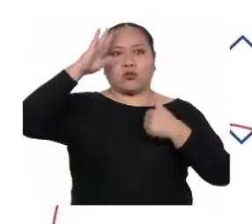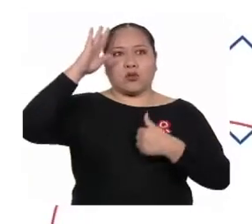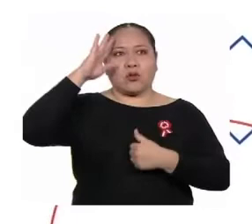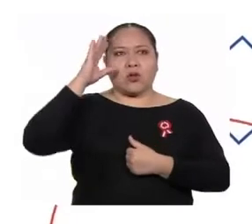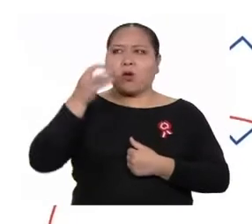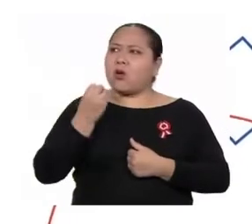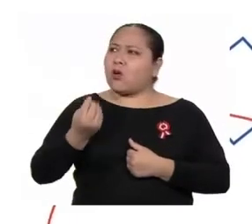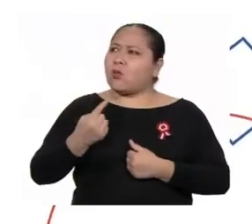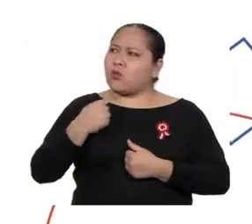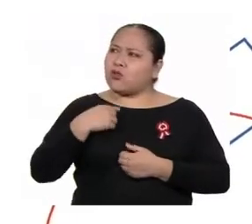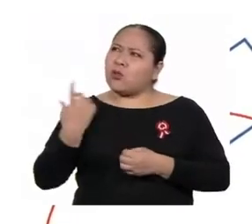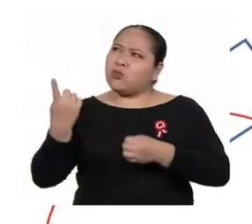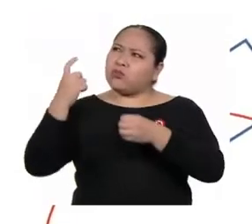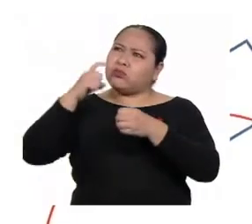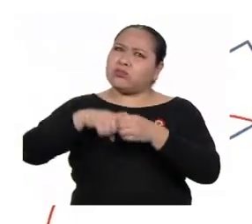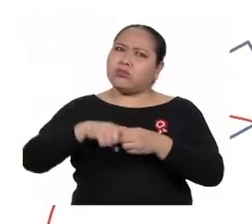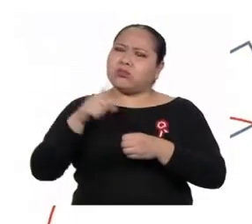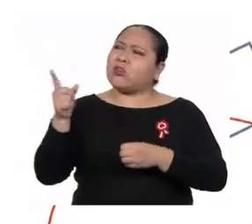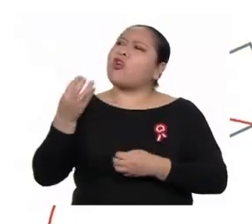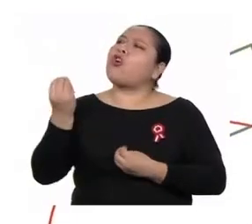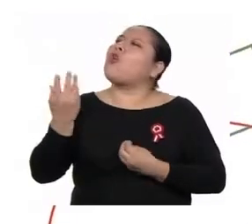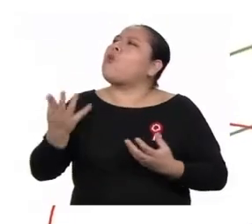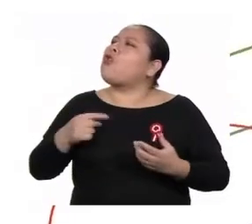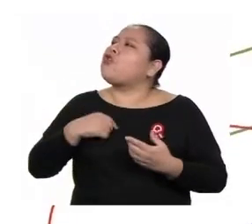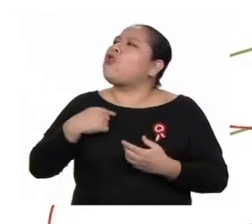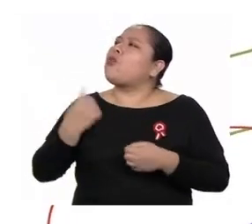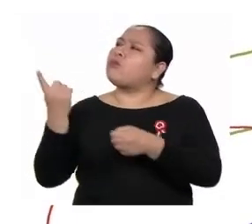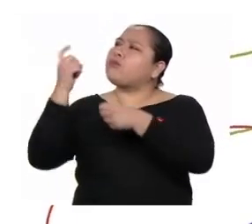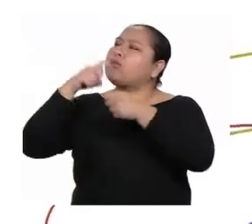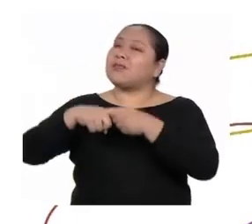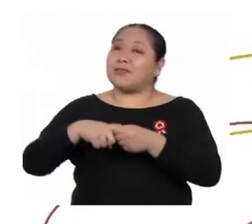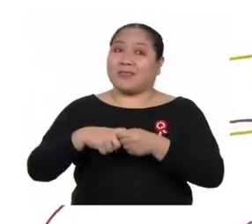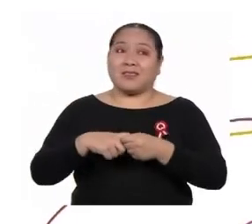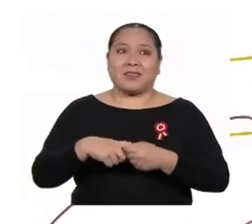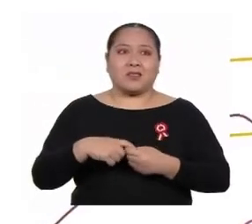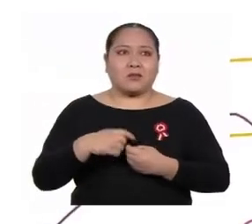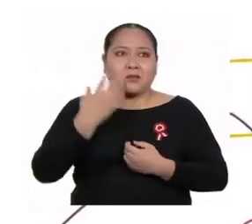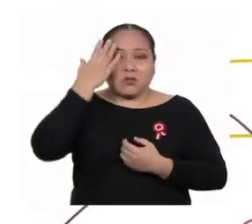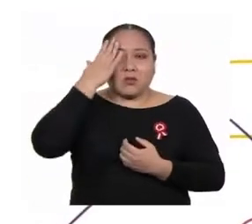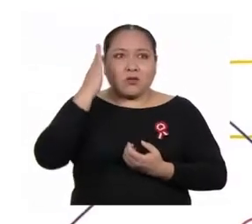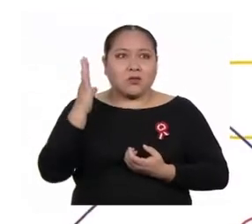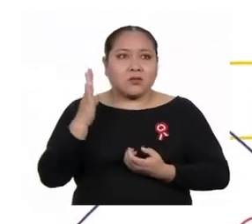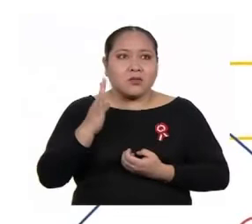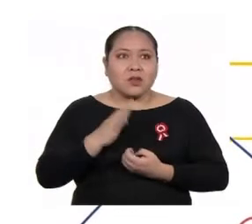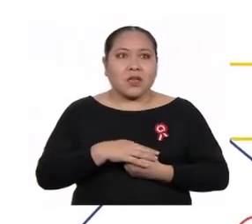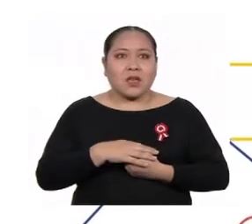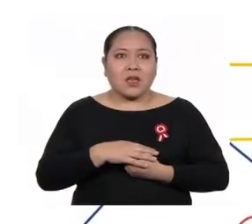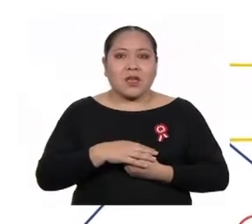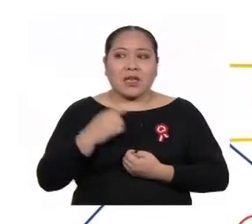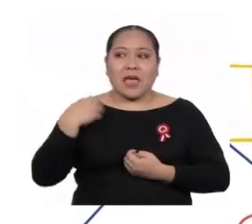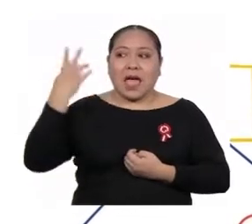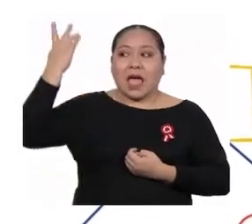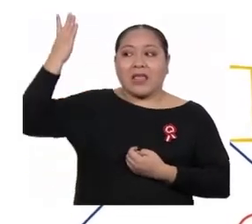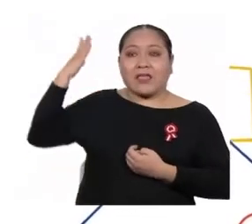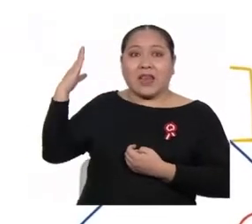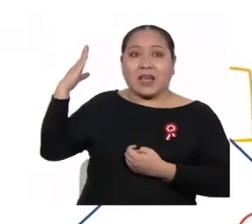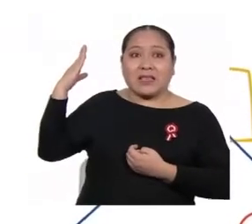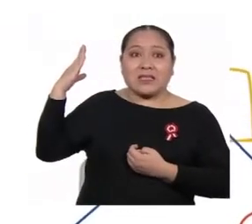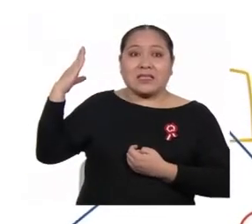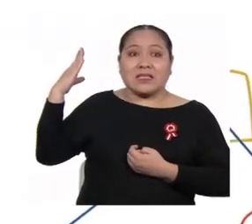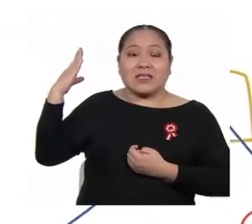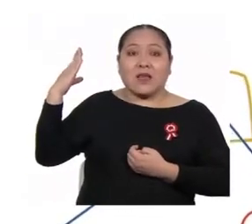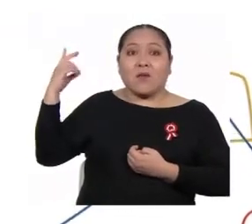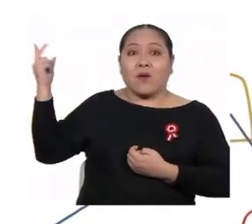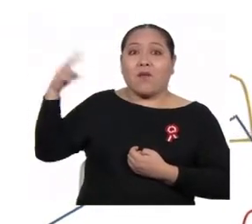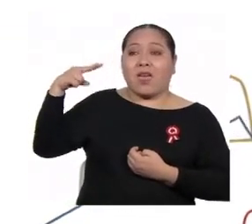pudiera ser uno de ellos?, exclamé entusiasmado, sin darme cuenta de que tenía a mis espaldas a la abuelita.